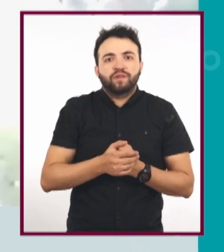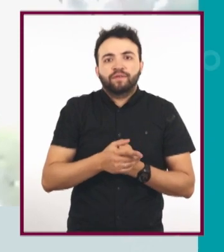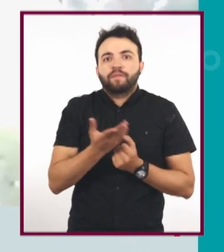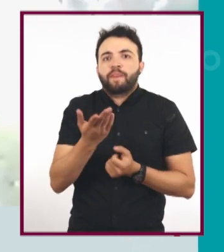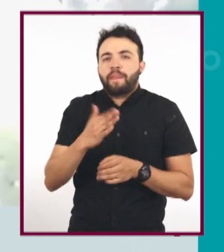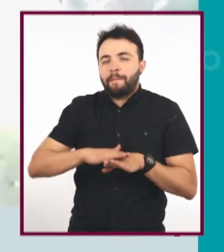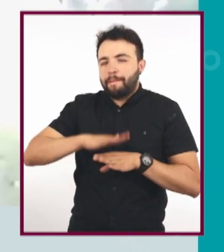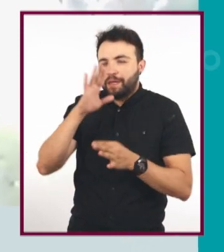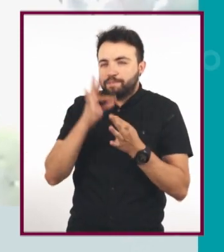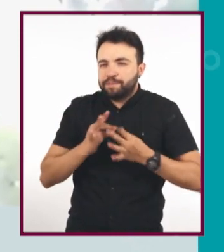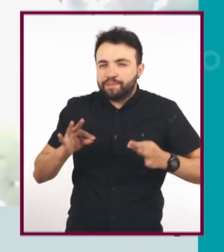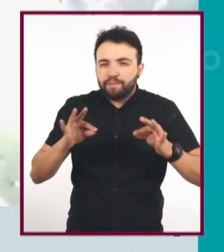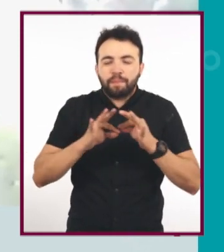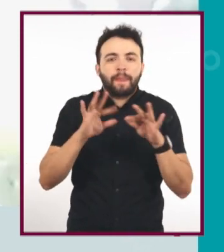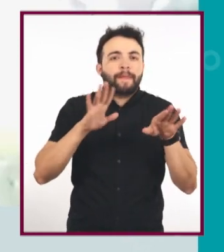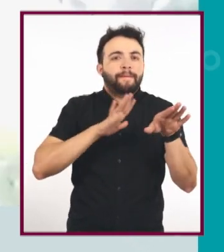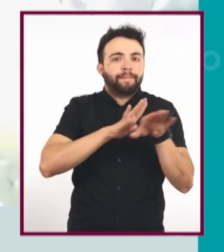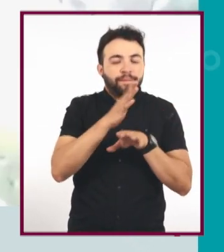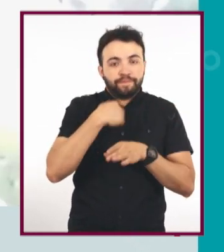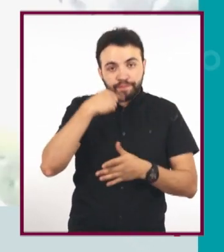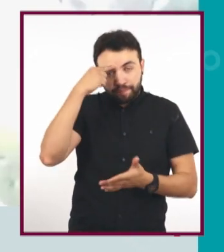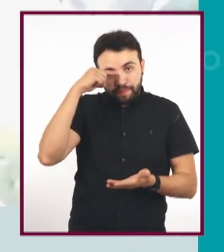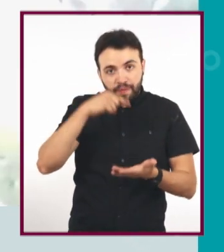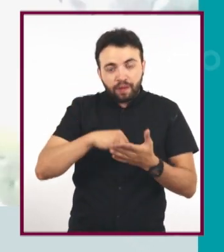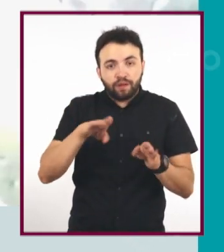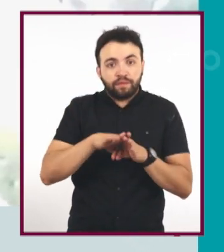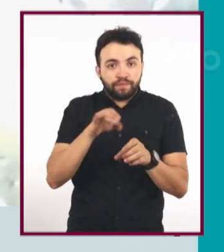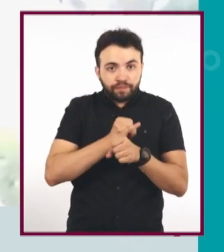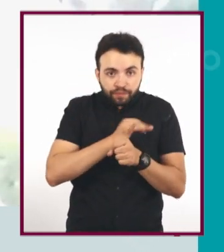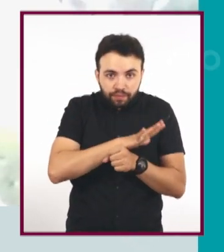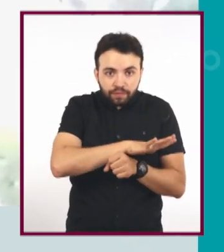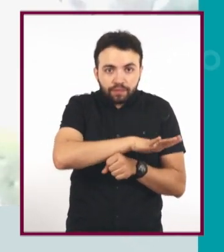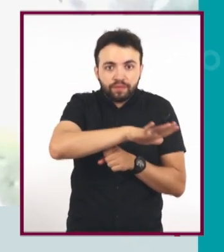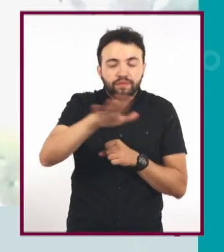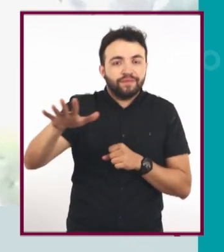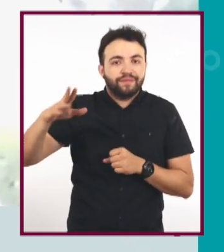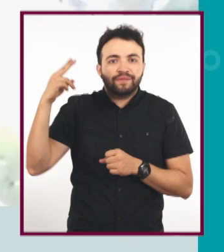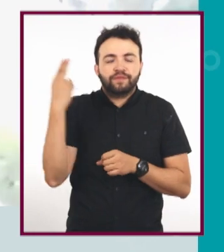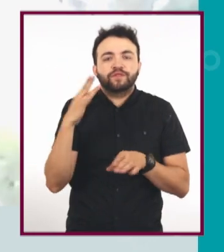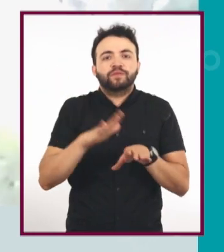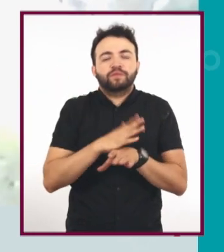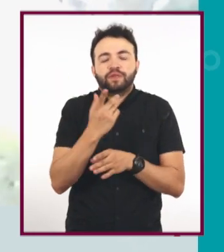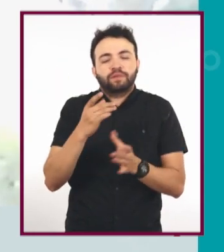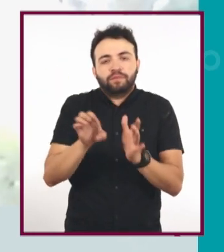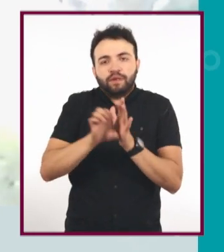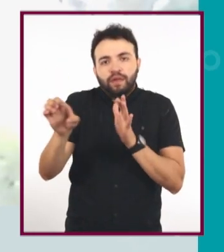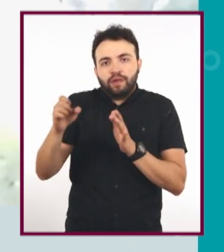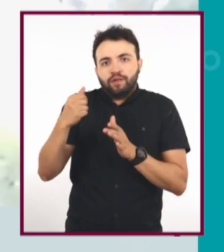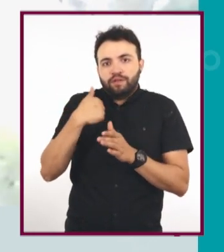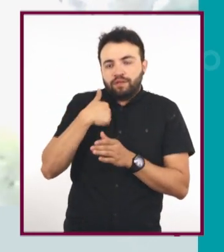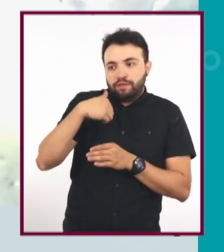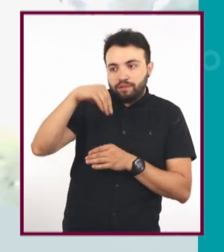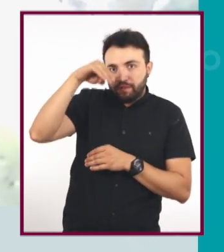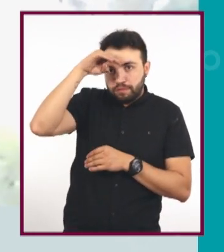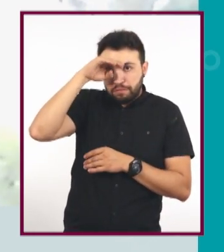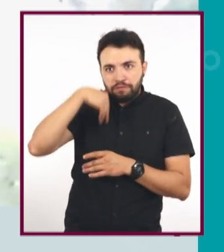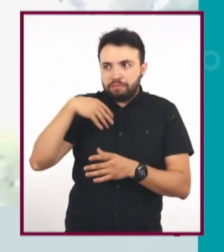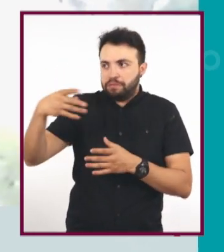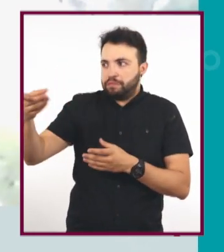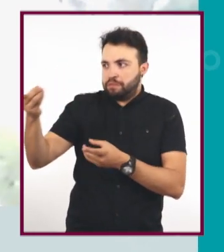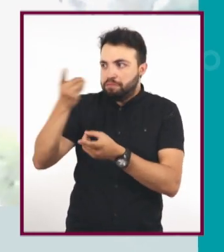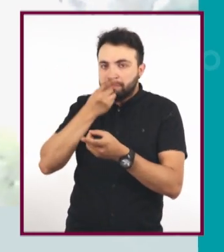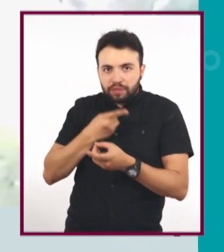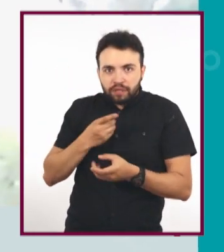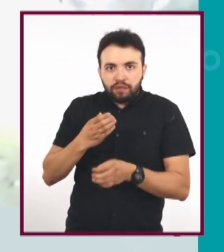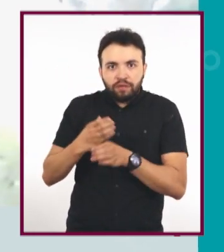nuestras curiosidades y cosas así. Y otra cosa sería sobre la información de estos métodos anticonceptivos, ya